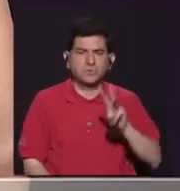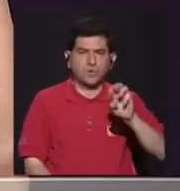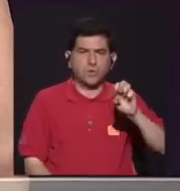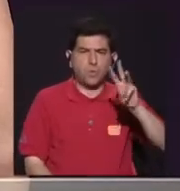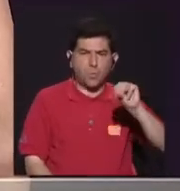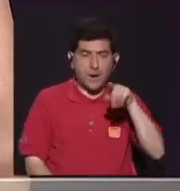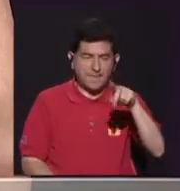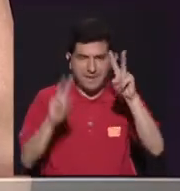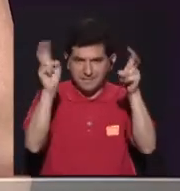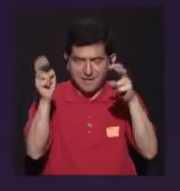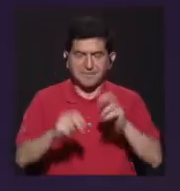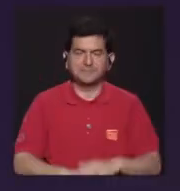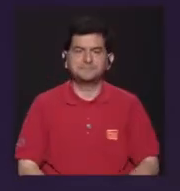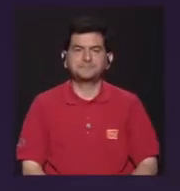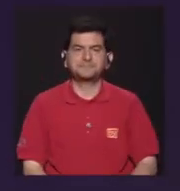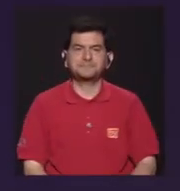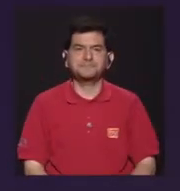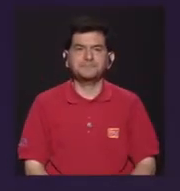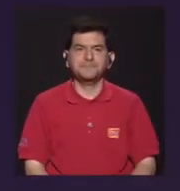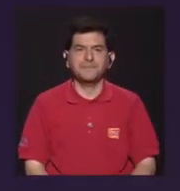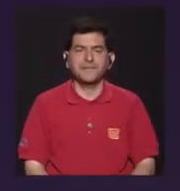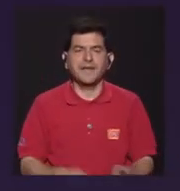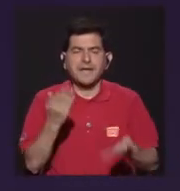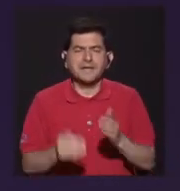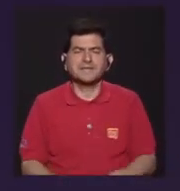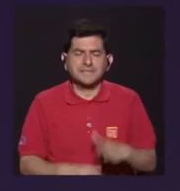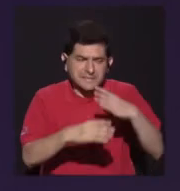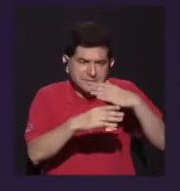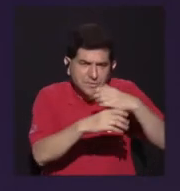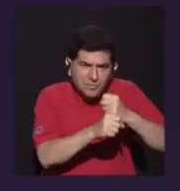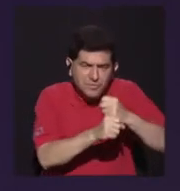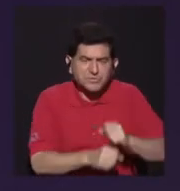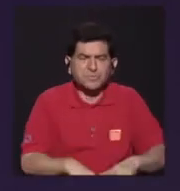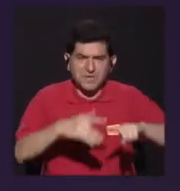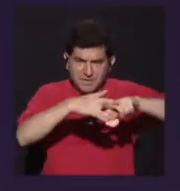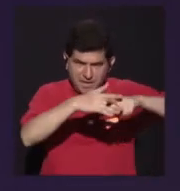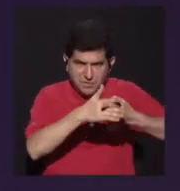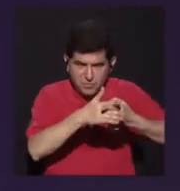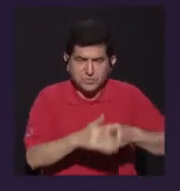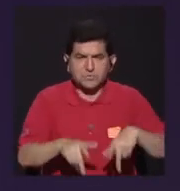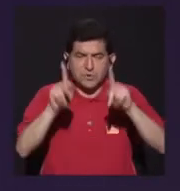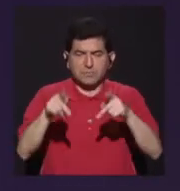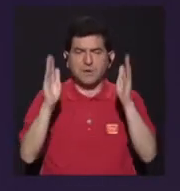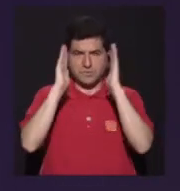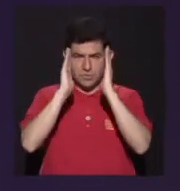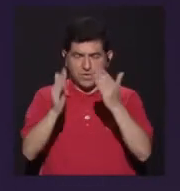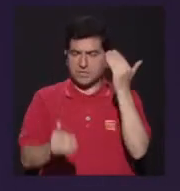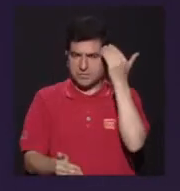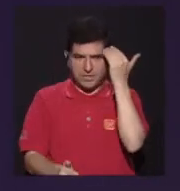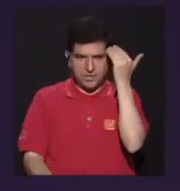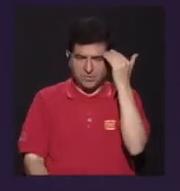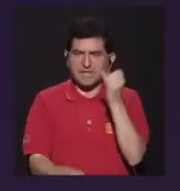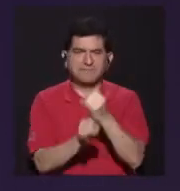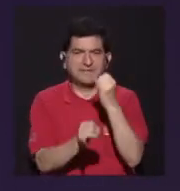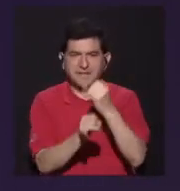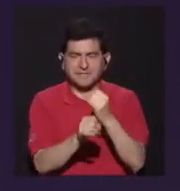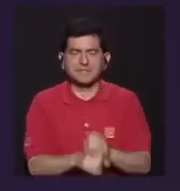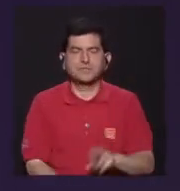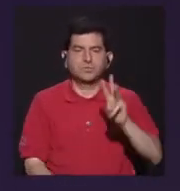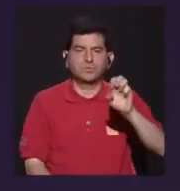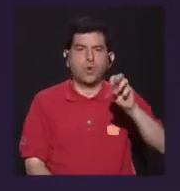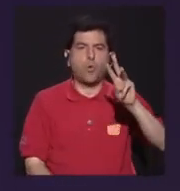materia? Así nada más muy breve como introducción para quienes nos escuchan y no conocen sobre Instituto